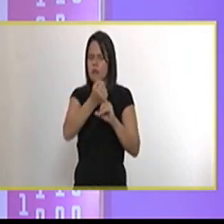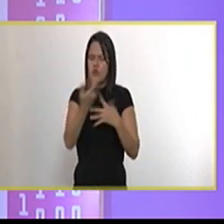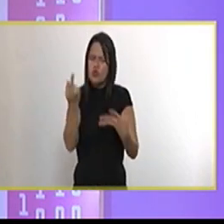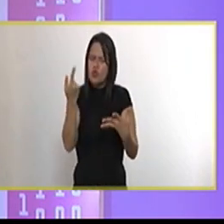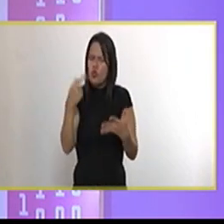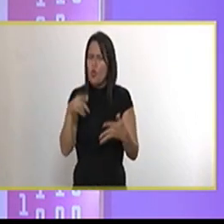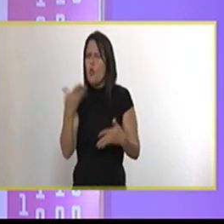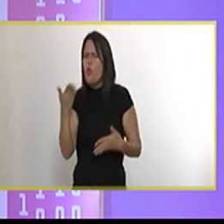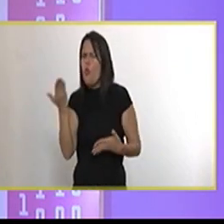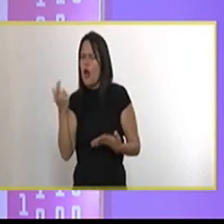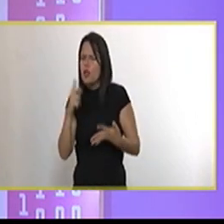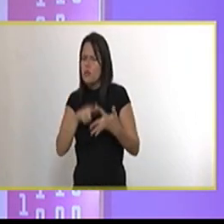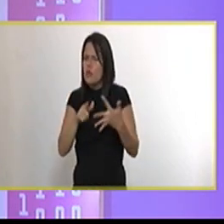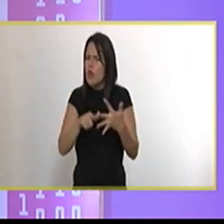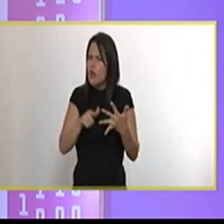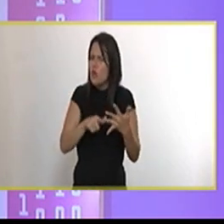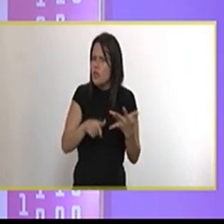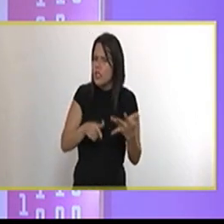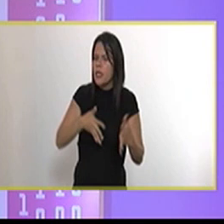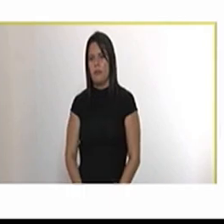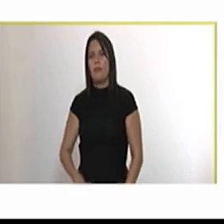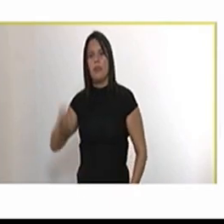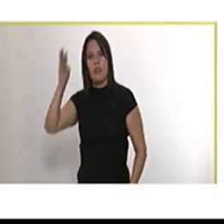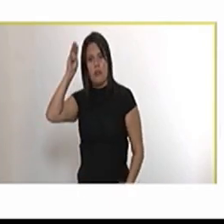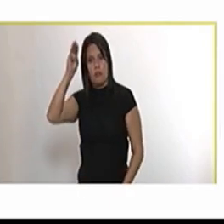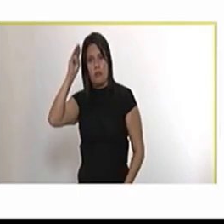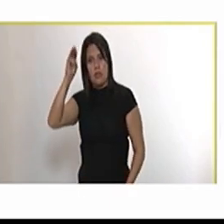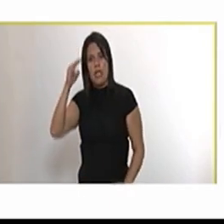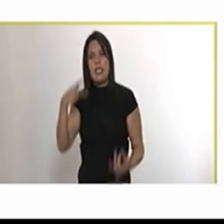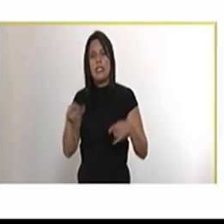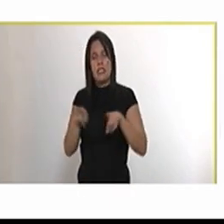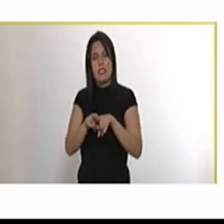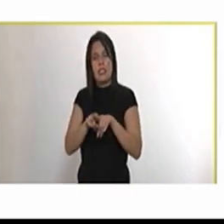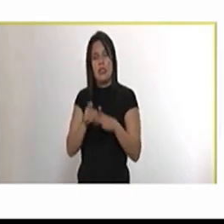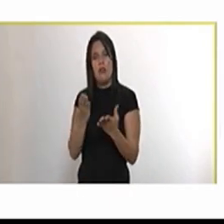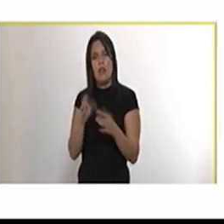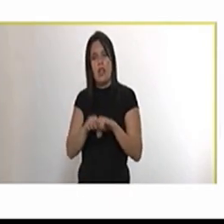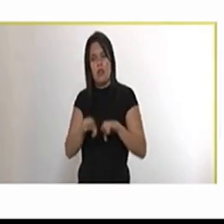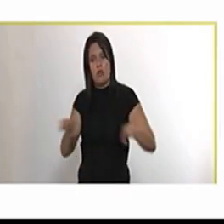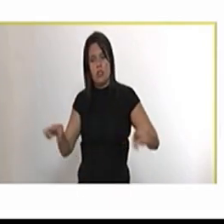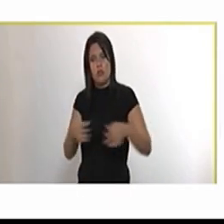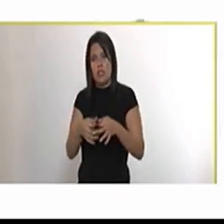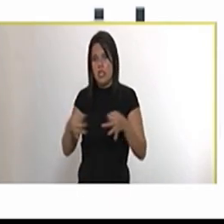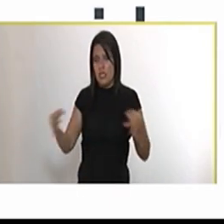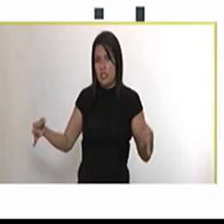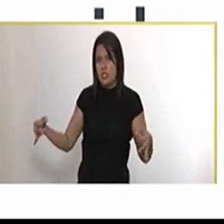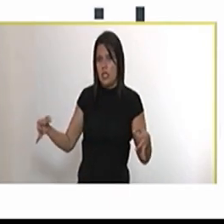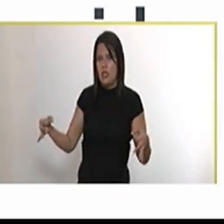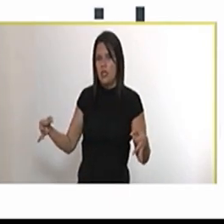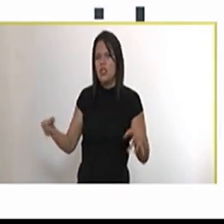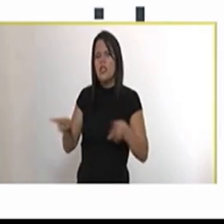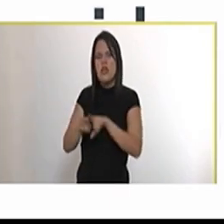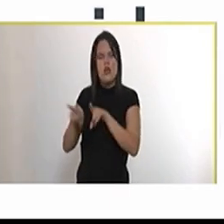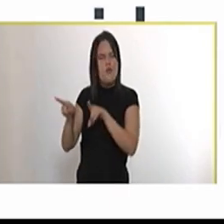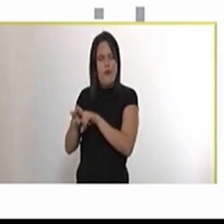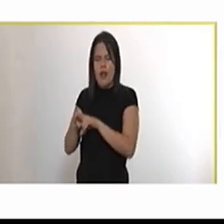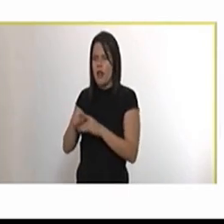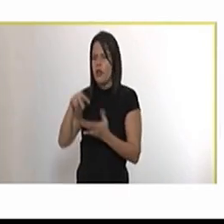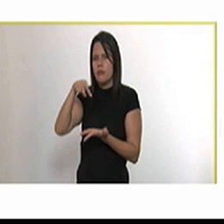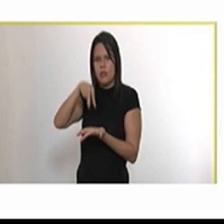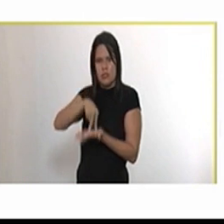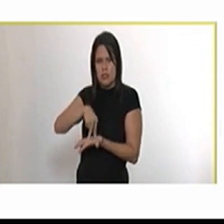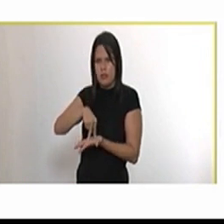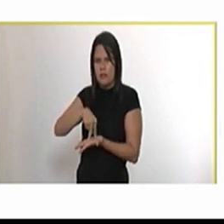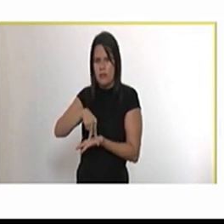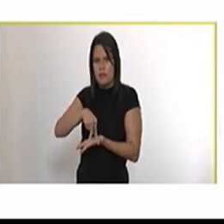que estimulan el aprendizaje del estudiante. El docente, tanto en la educación a distancia como en la presencial,